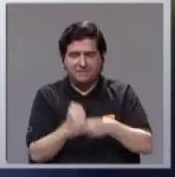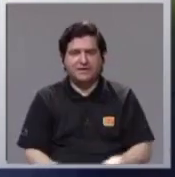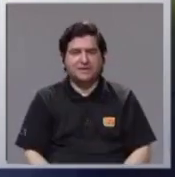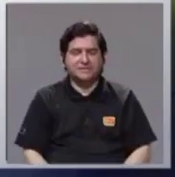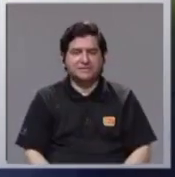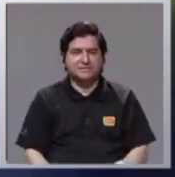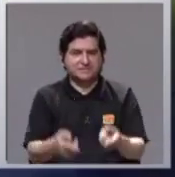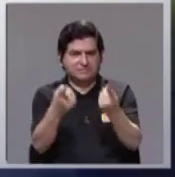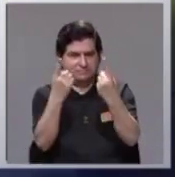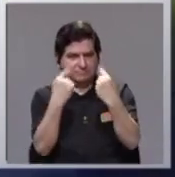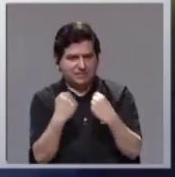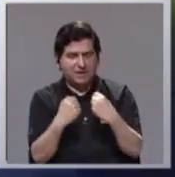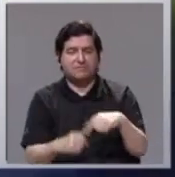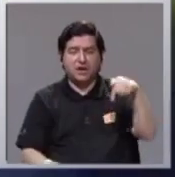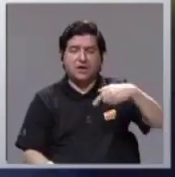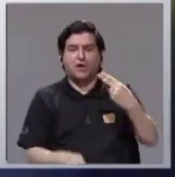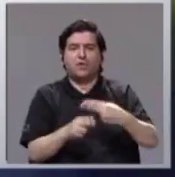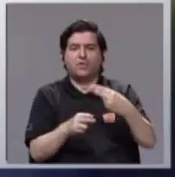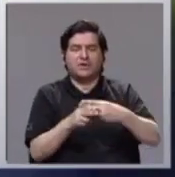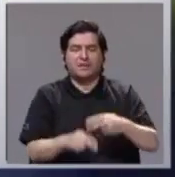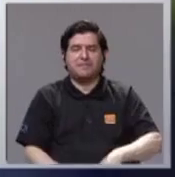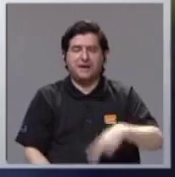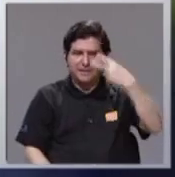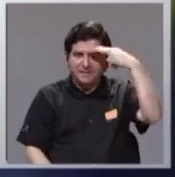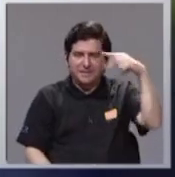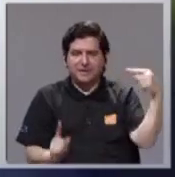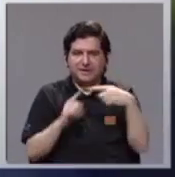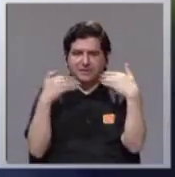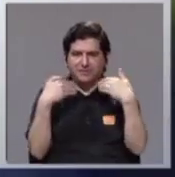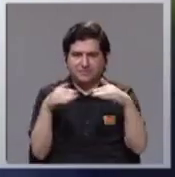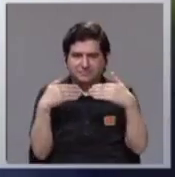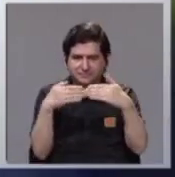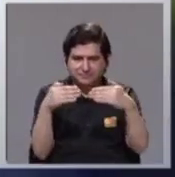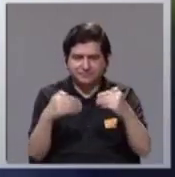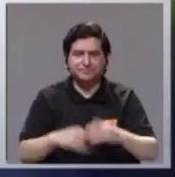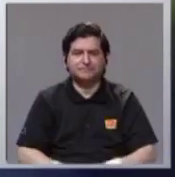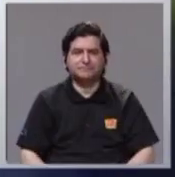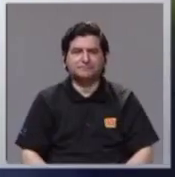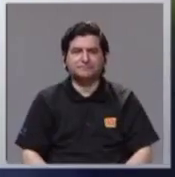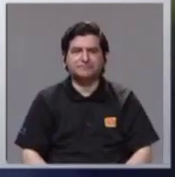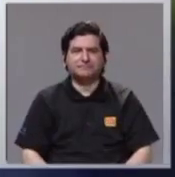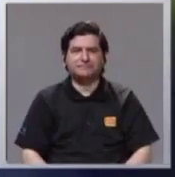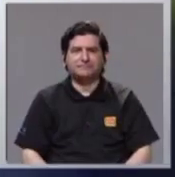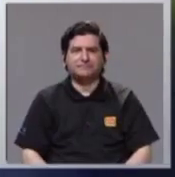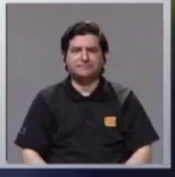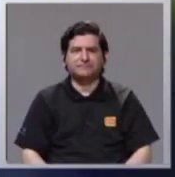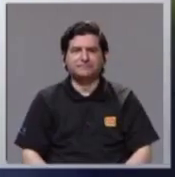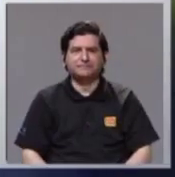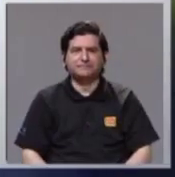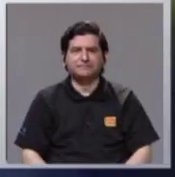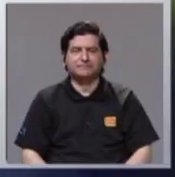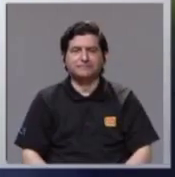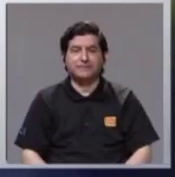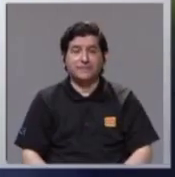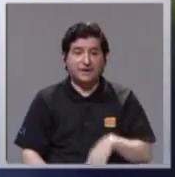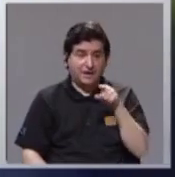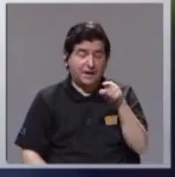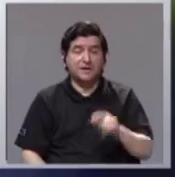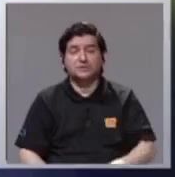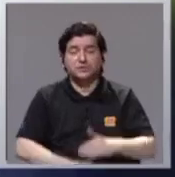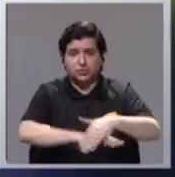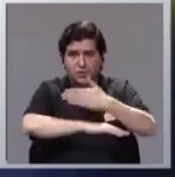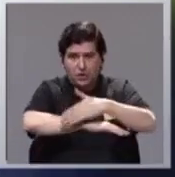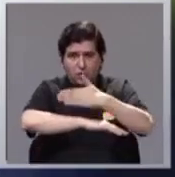vez que se presenta en lo que hoy llamamos Mesoamérica, y está